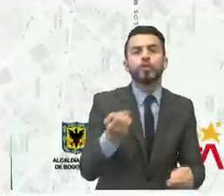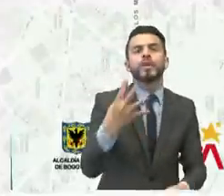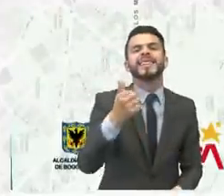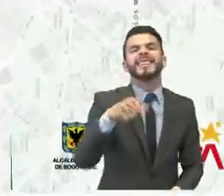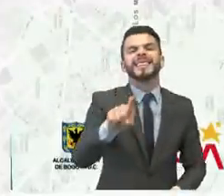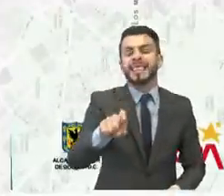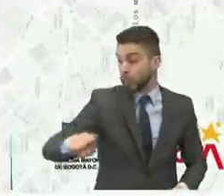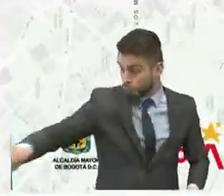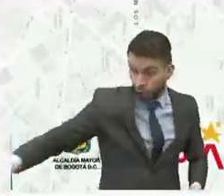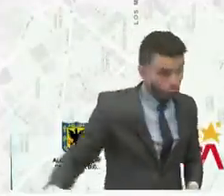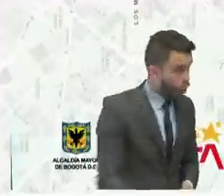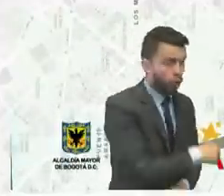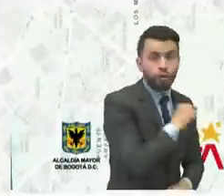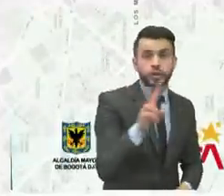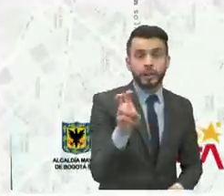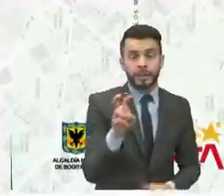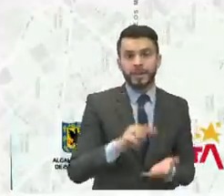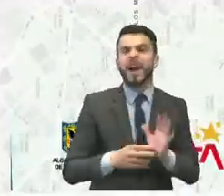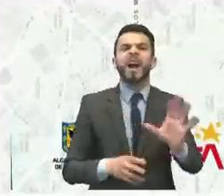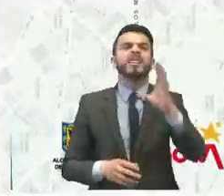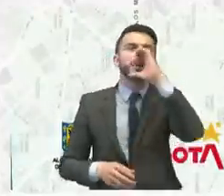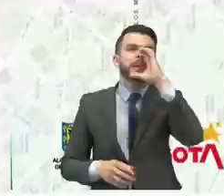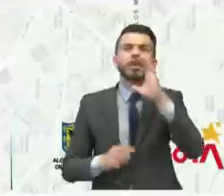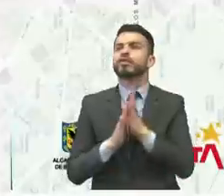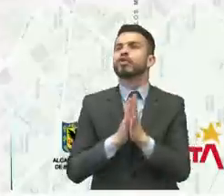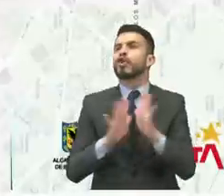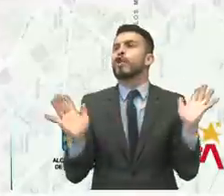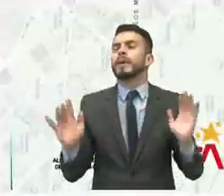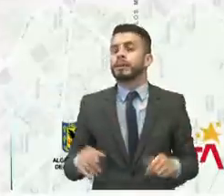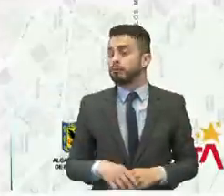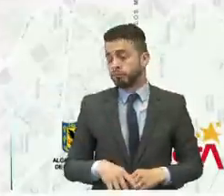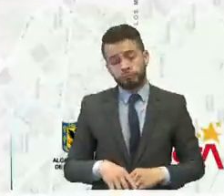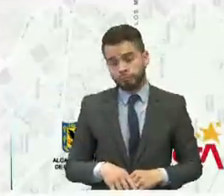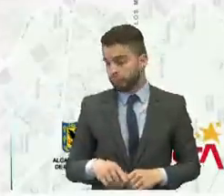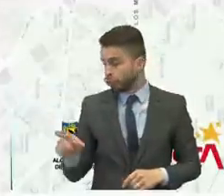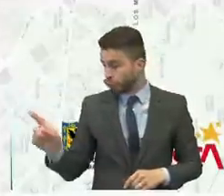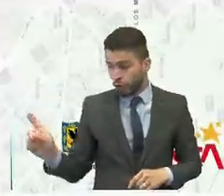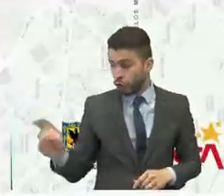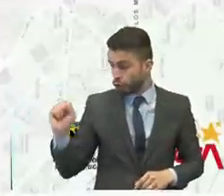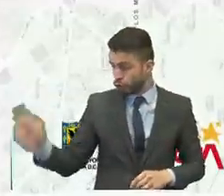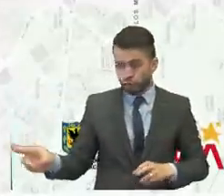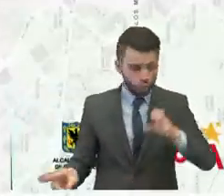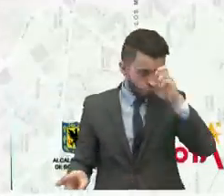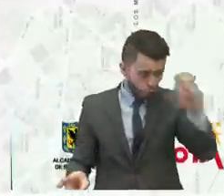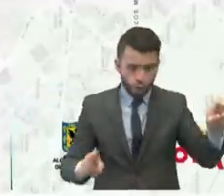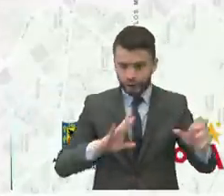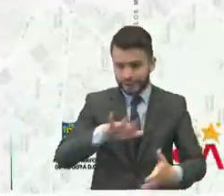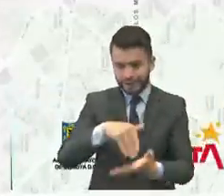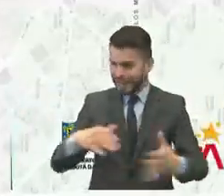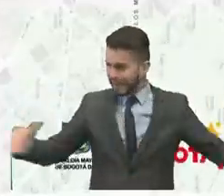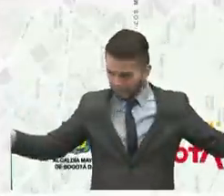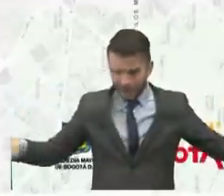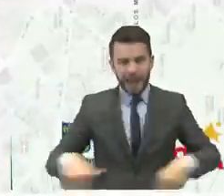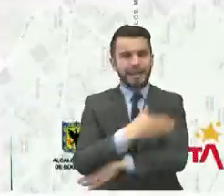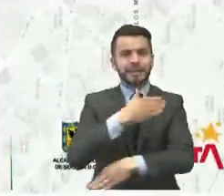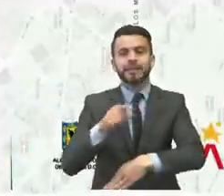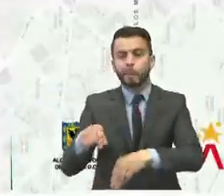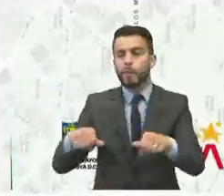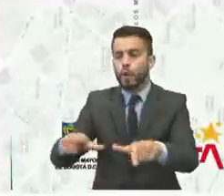corredor. No es que va a ser solamente en Chapinero o solamente en el centro. No, también en Usaquén va a haber plazas